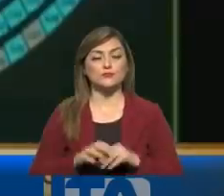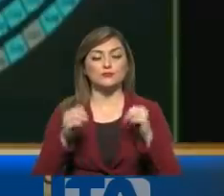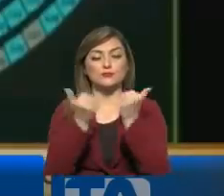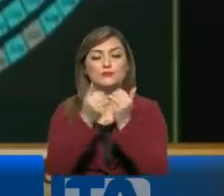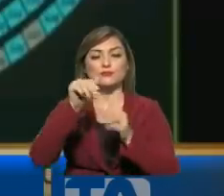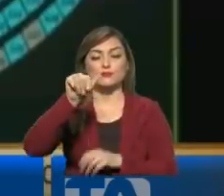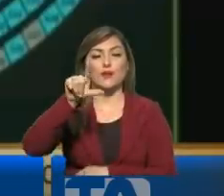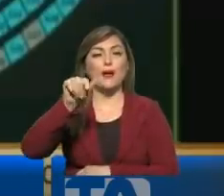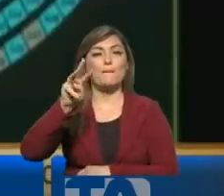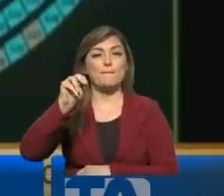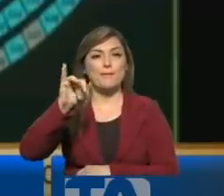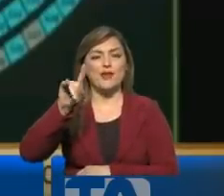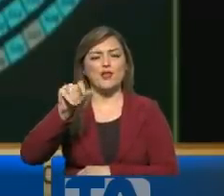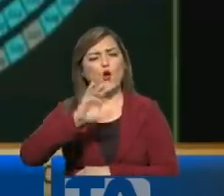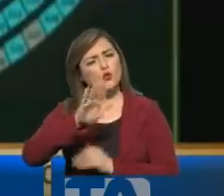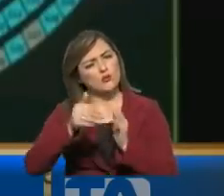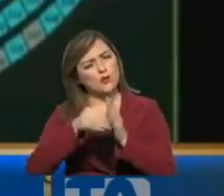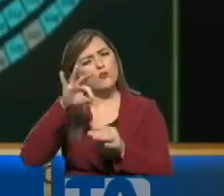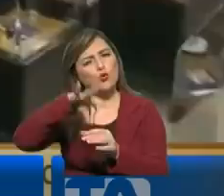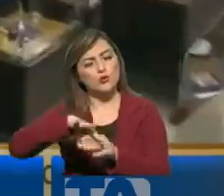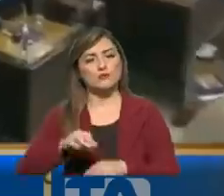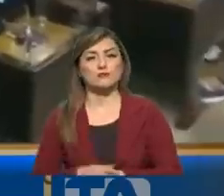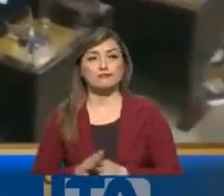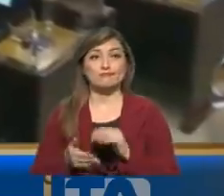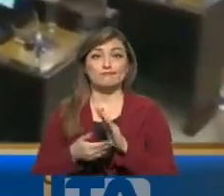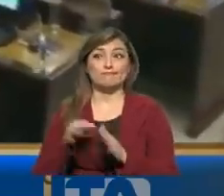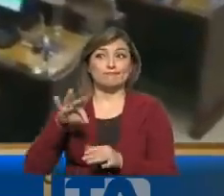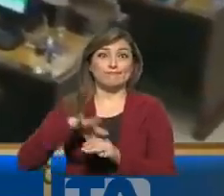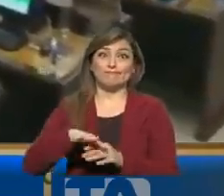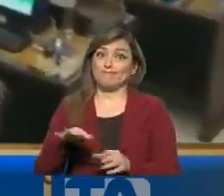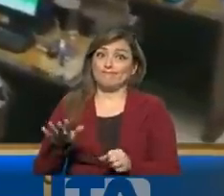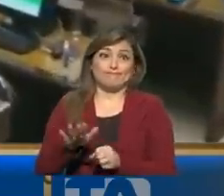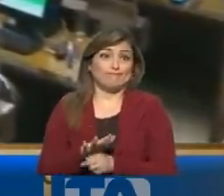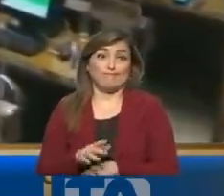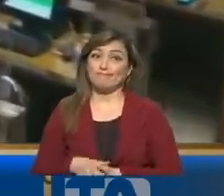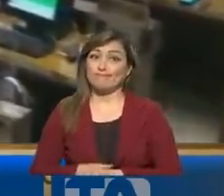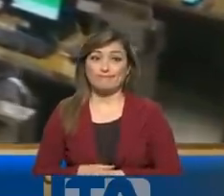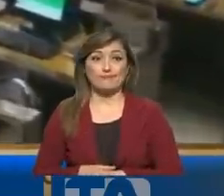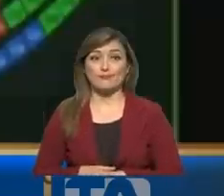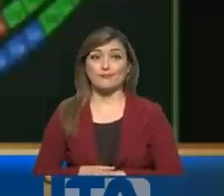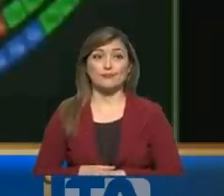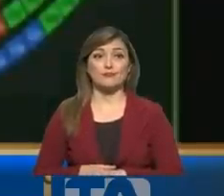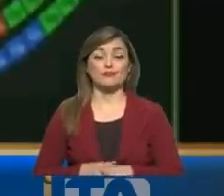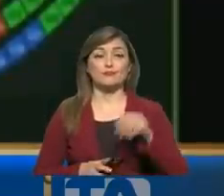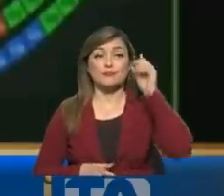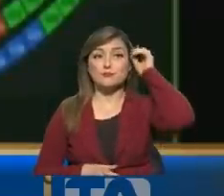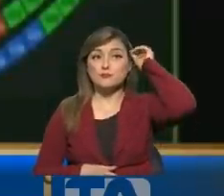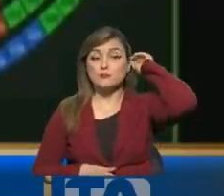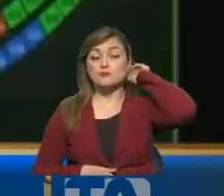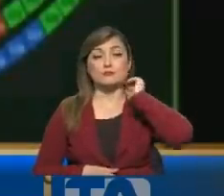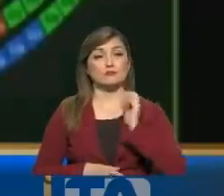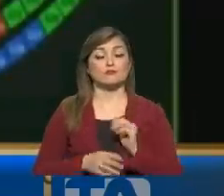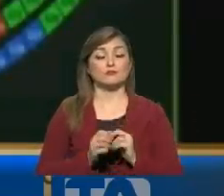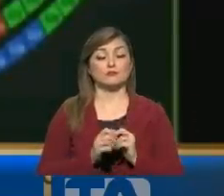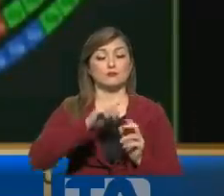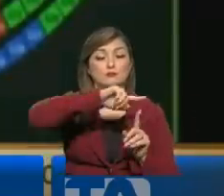pidió reconsiderar la votación, pero una vez más, los votos no le dieron a Cronfle.